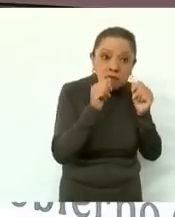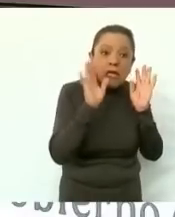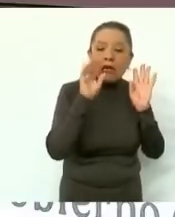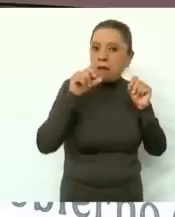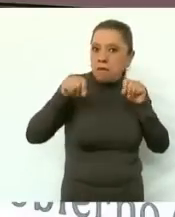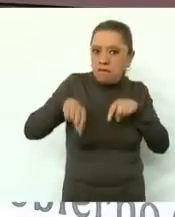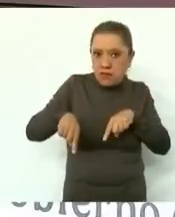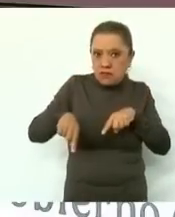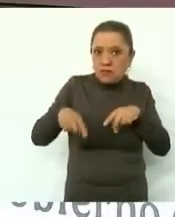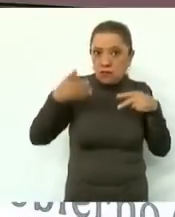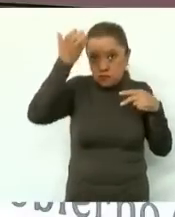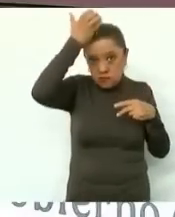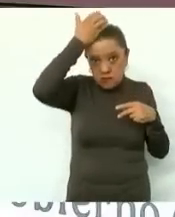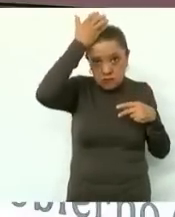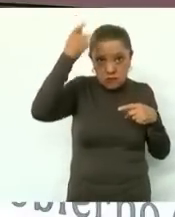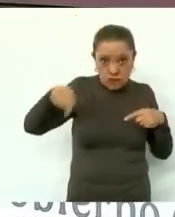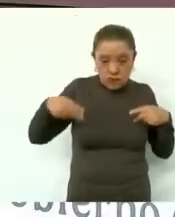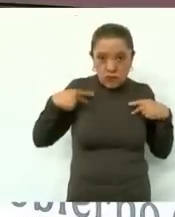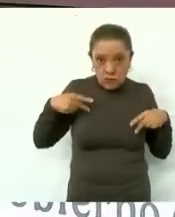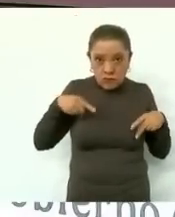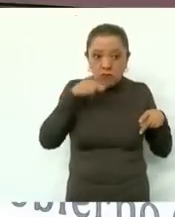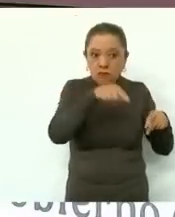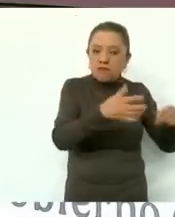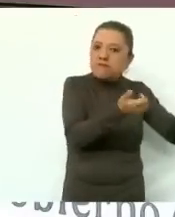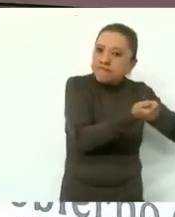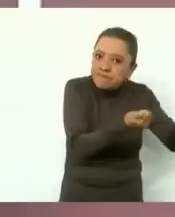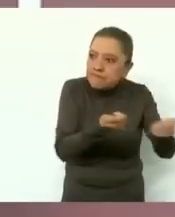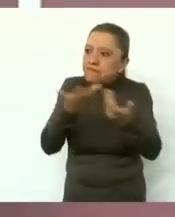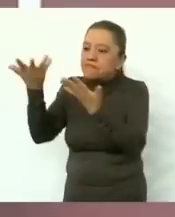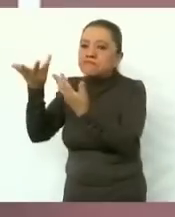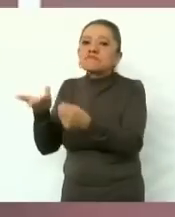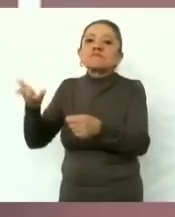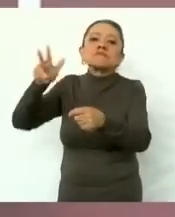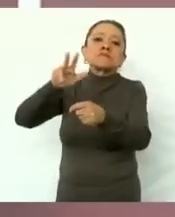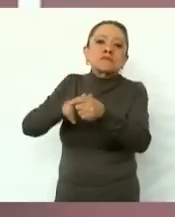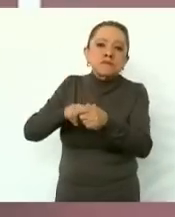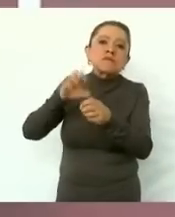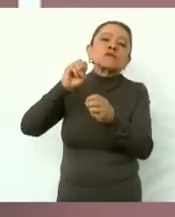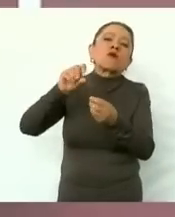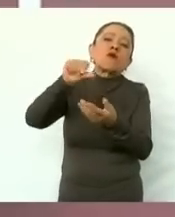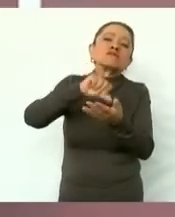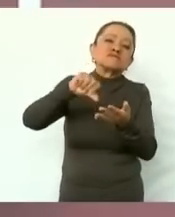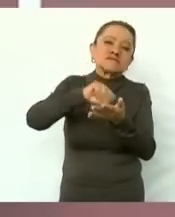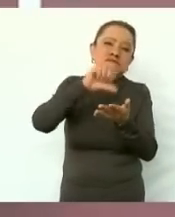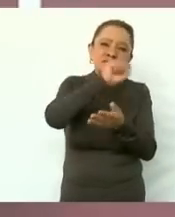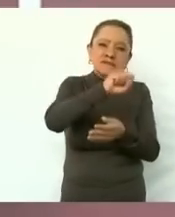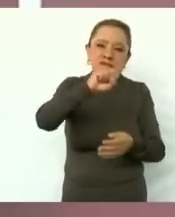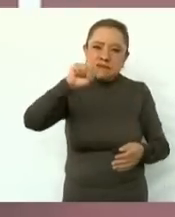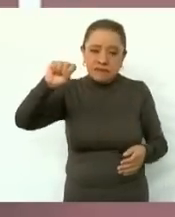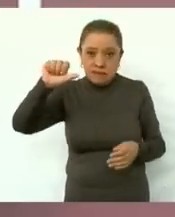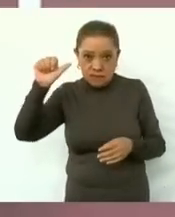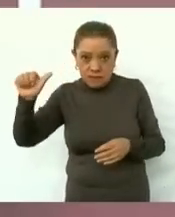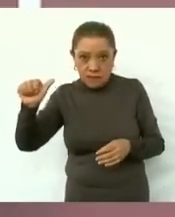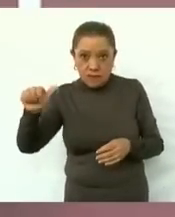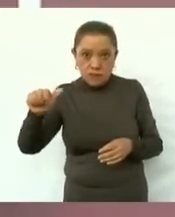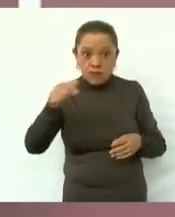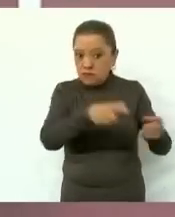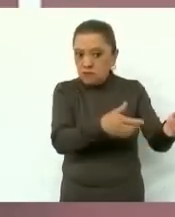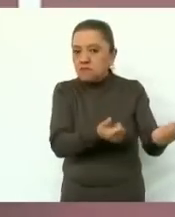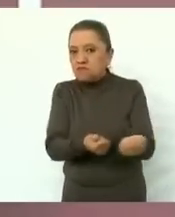Y después, a mediados de este año, vamos a empezar a construir, junto a los bancos de